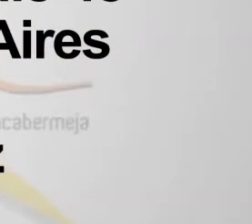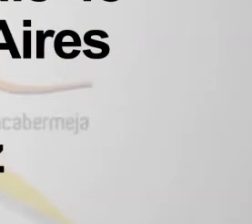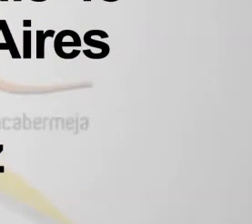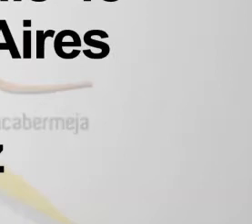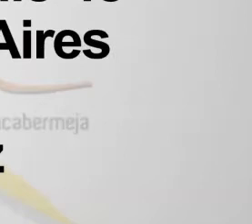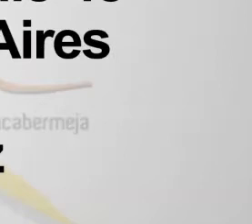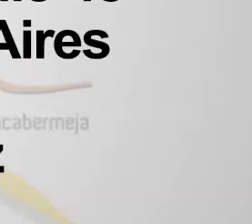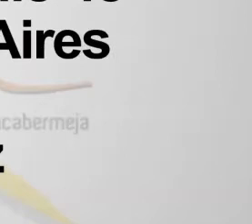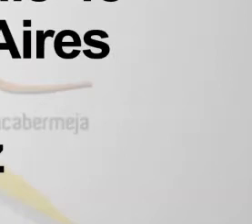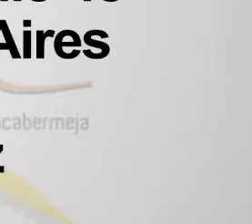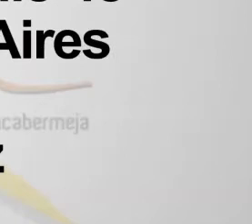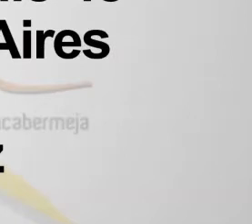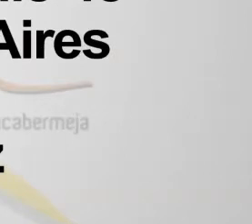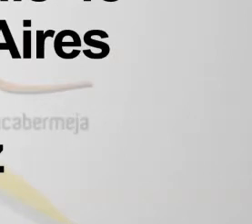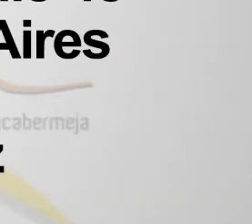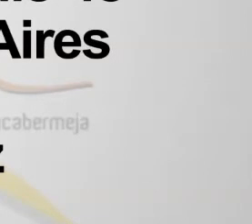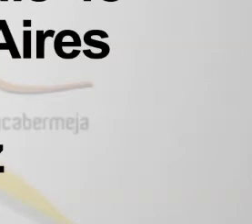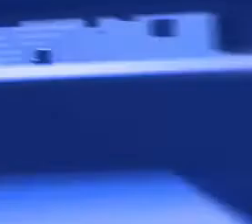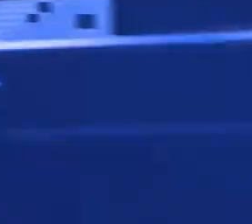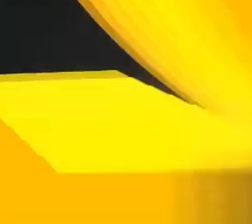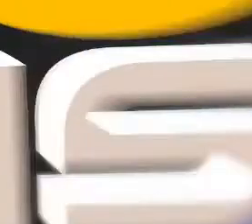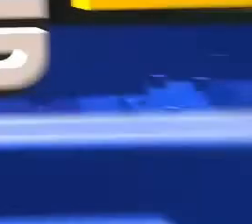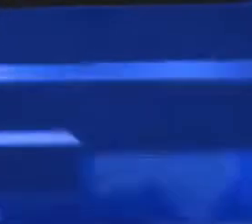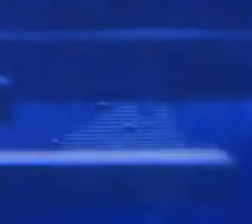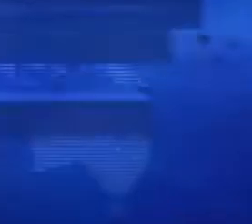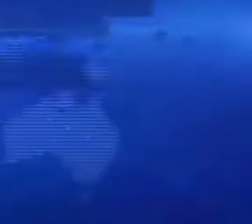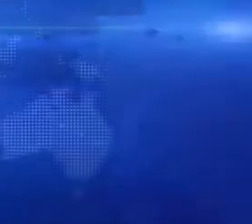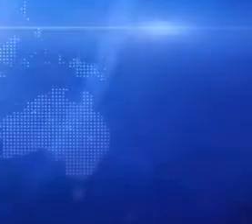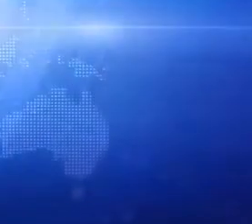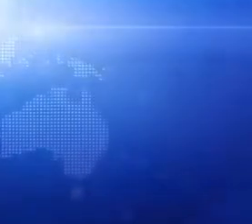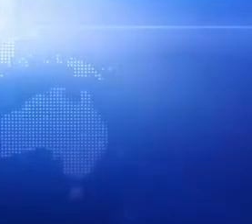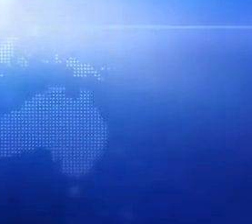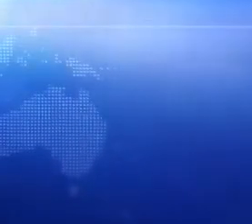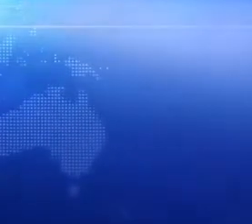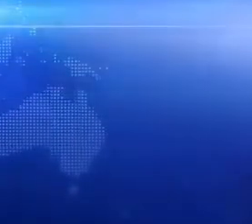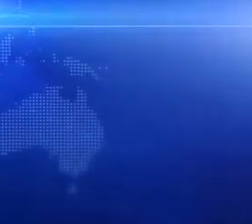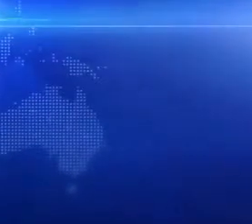número 1725, en el barrio Buenos Aires.